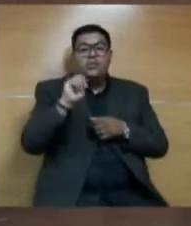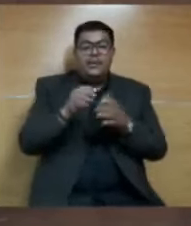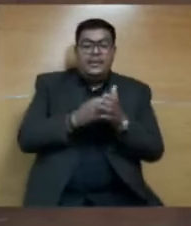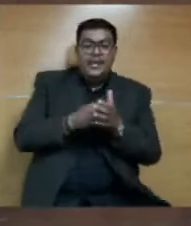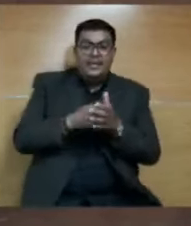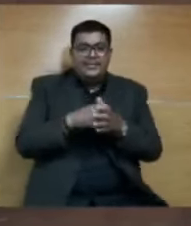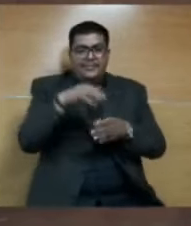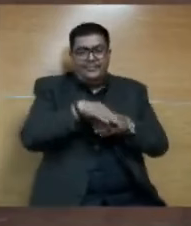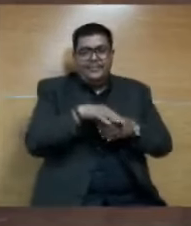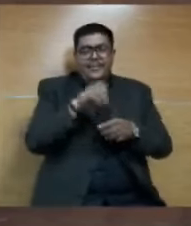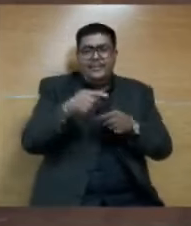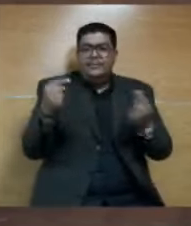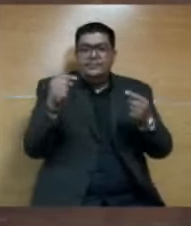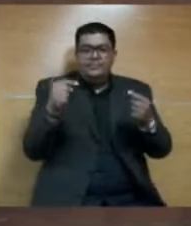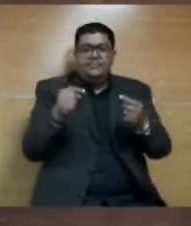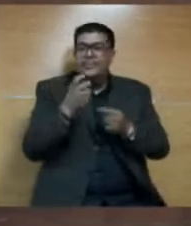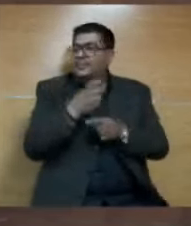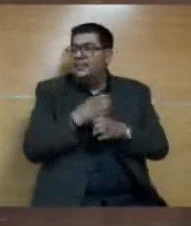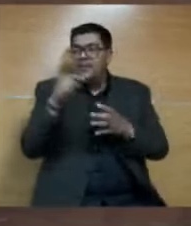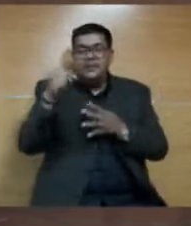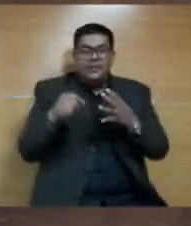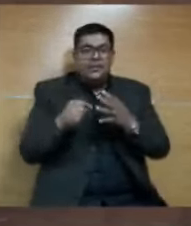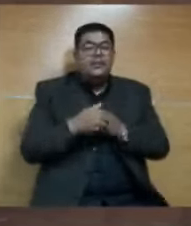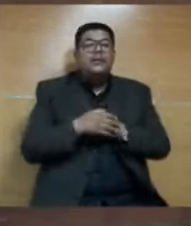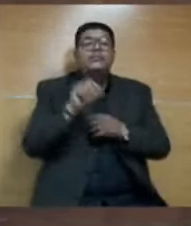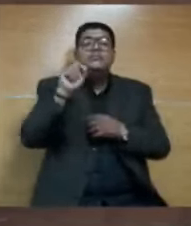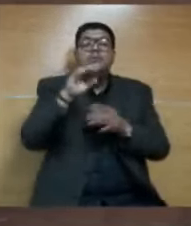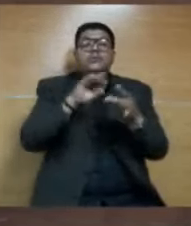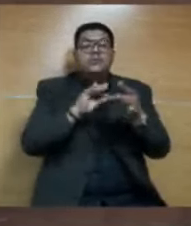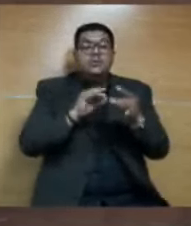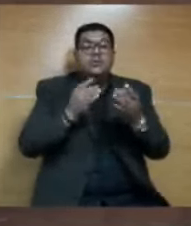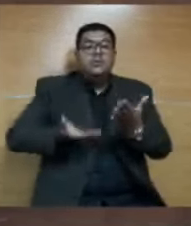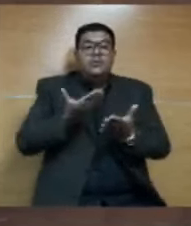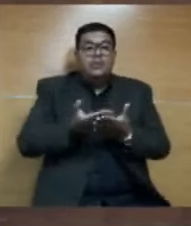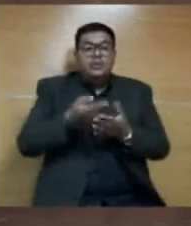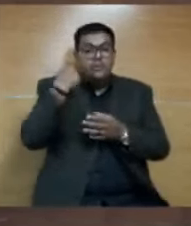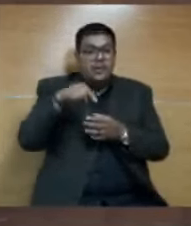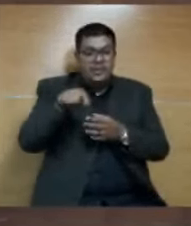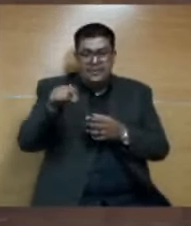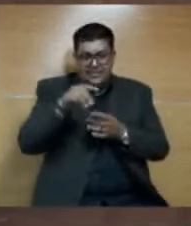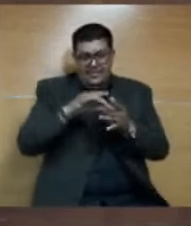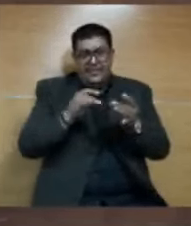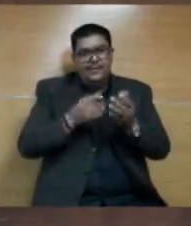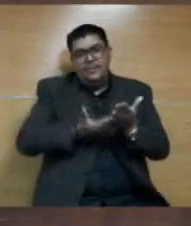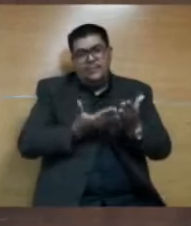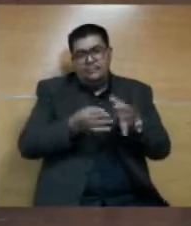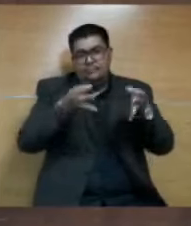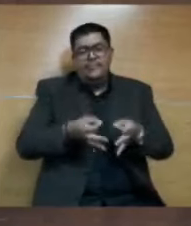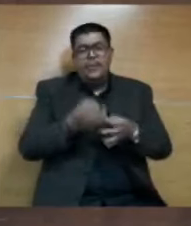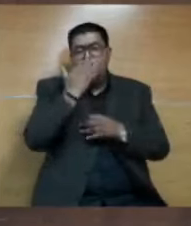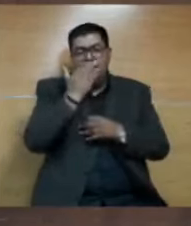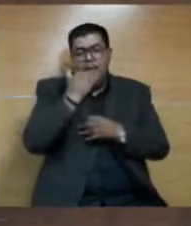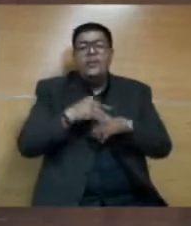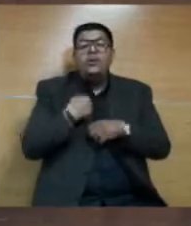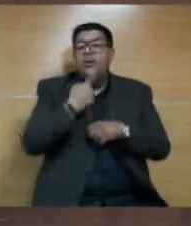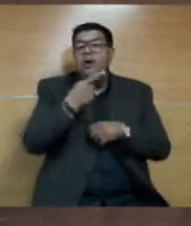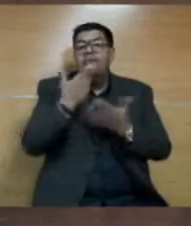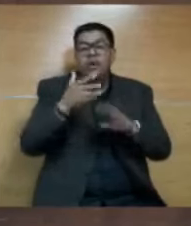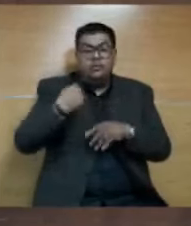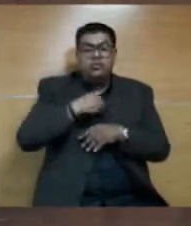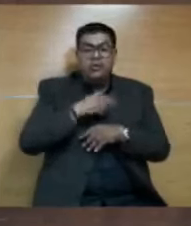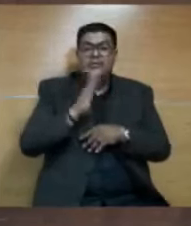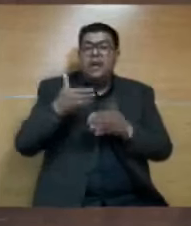casillas materia del incidente y no incluir las 72 que el actor controvirtió, se propone calificarlo como infundado, toda vez que ha sido criterio